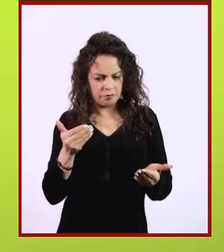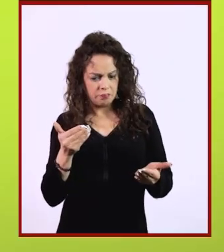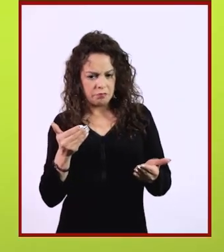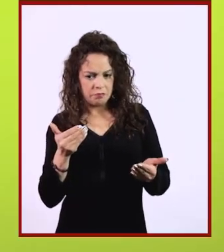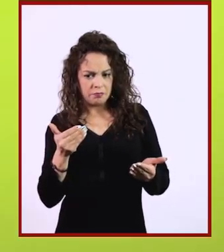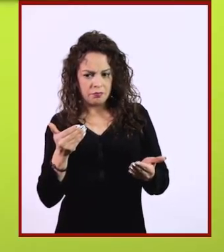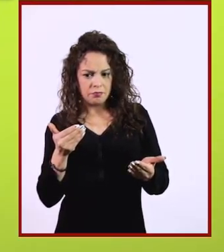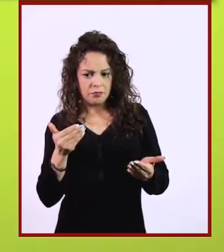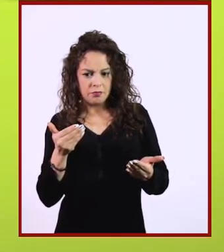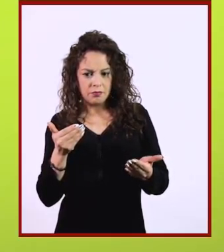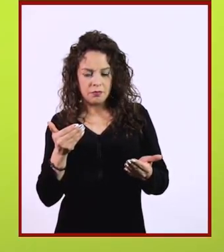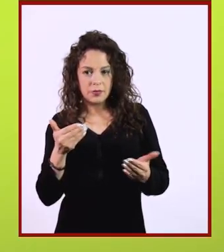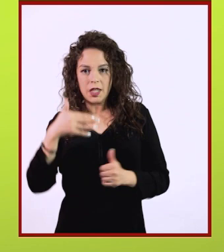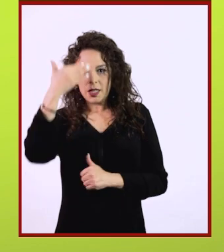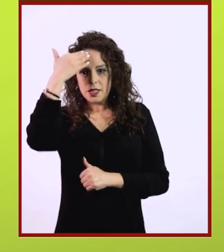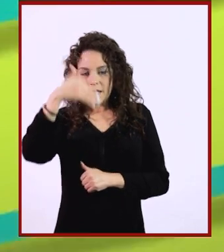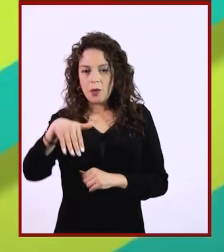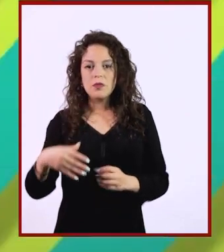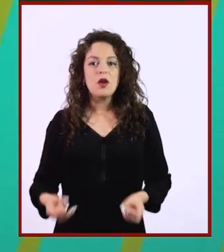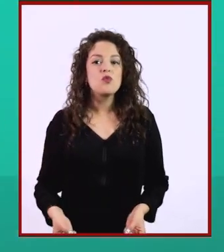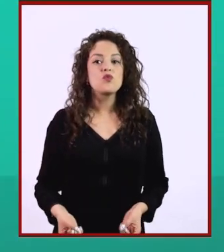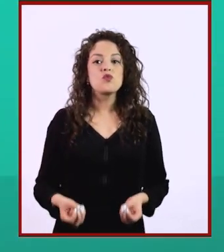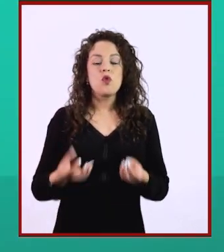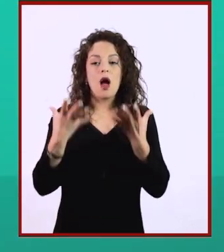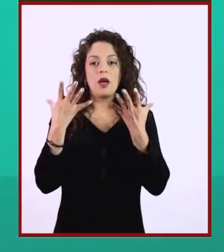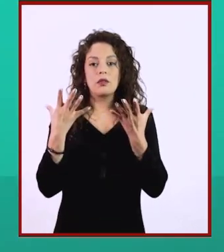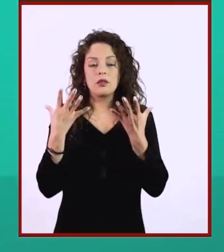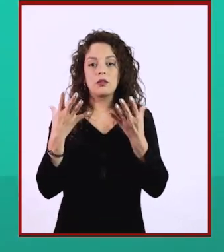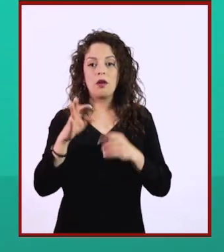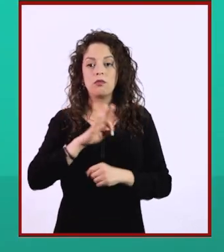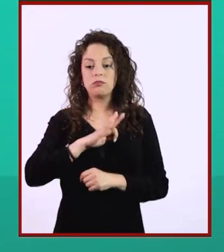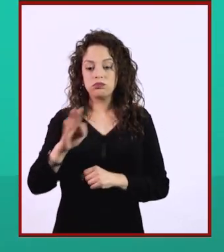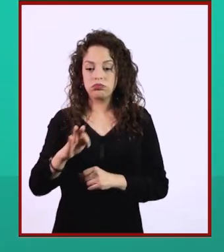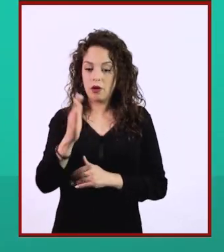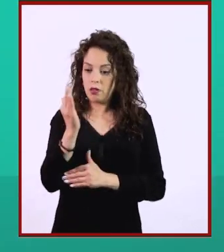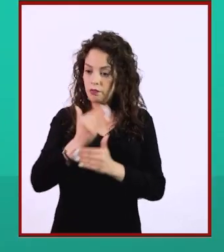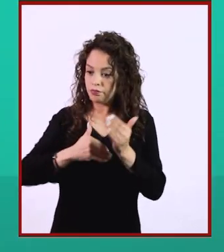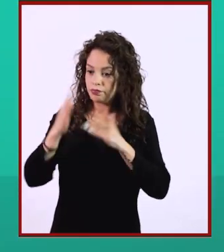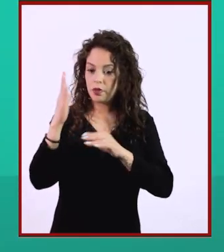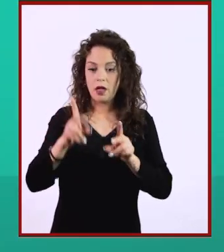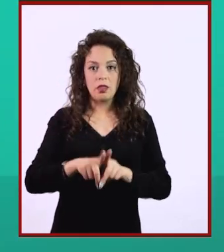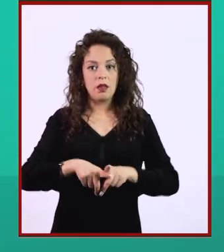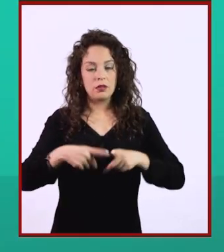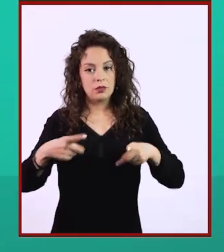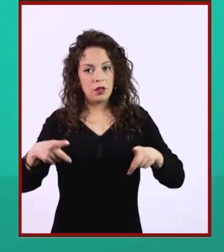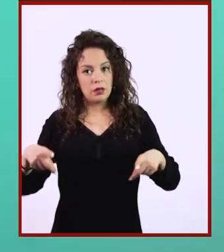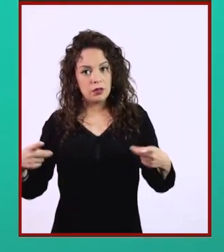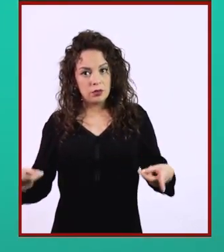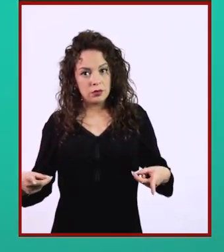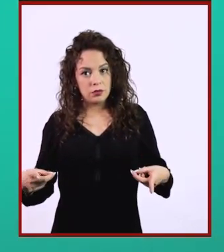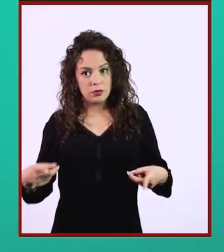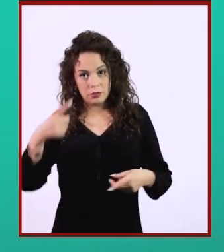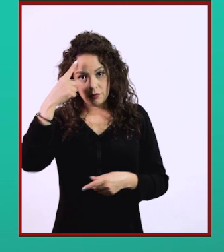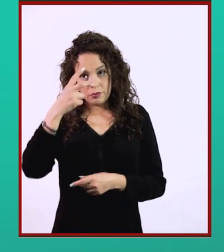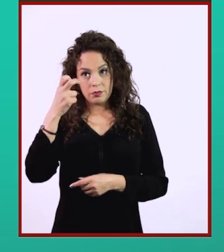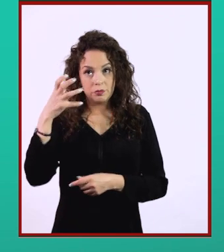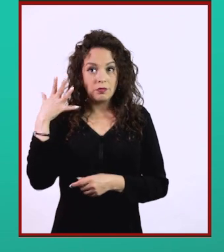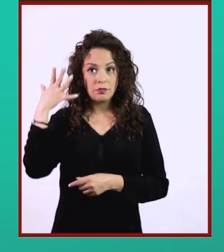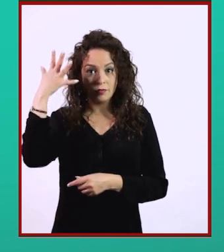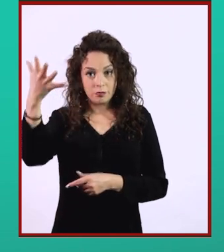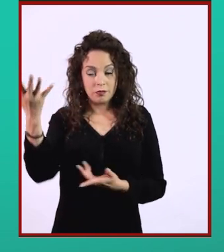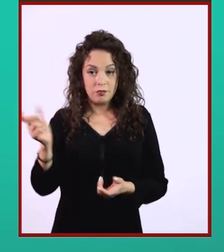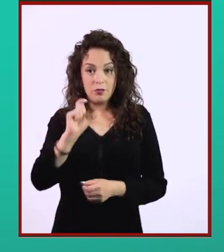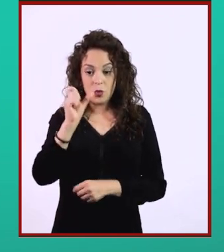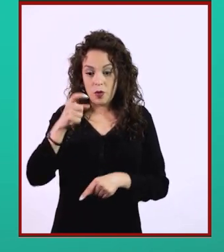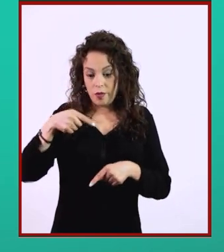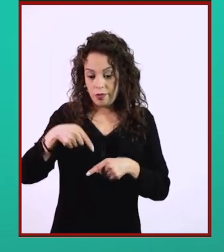manera cuantificable, ¿no? Como el progreso, ¿no? De desarrollo entendido en ese entonces, pues al inicio del milenio,